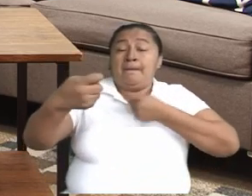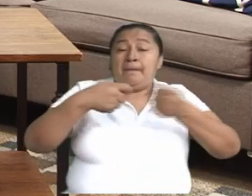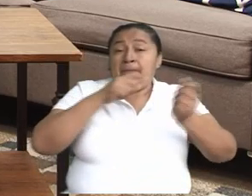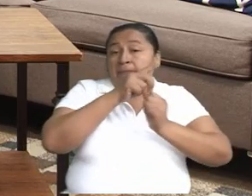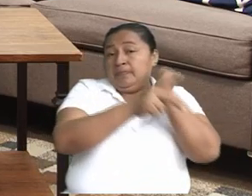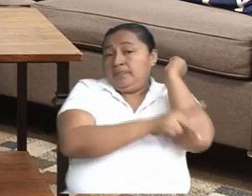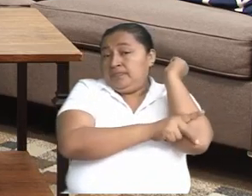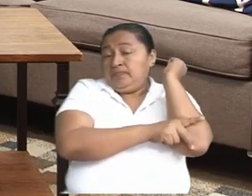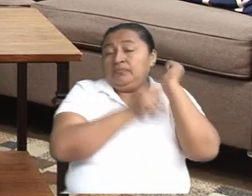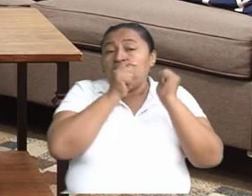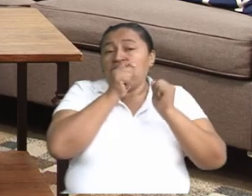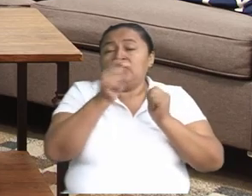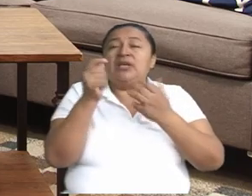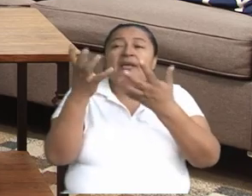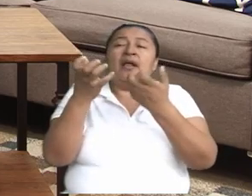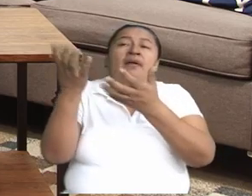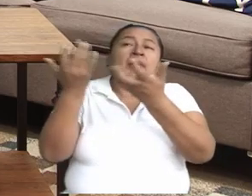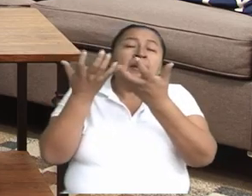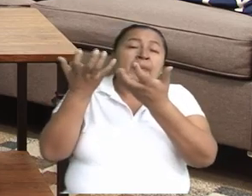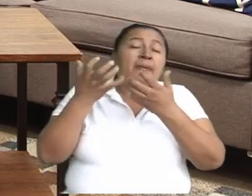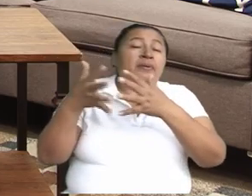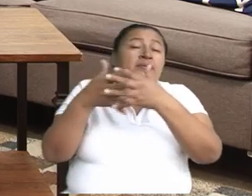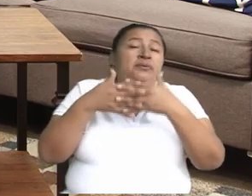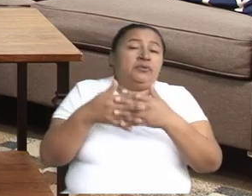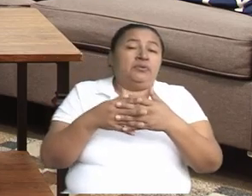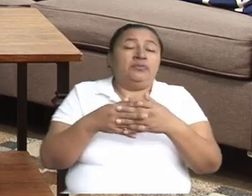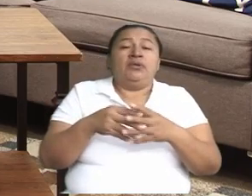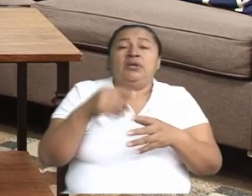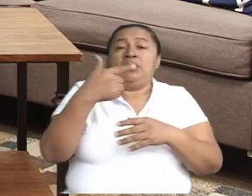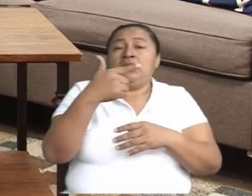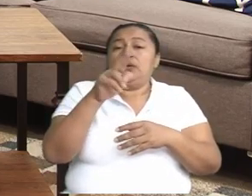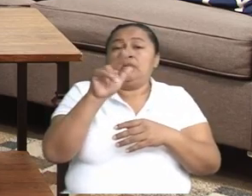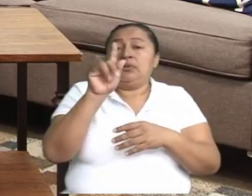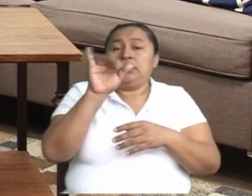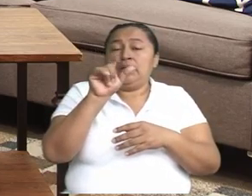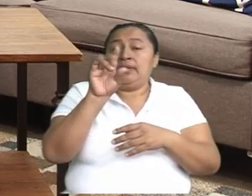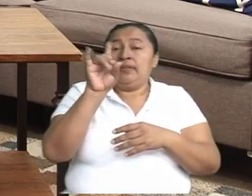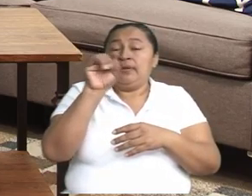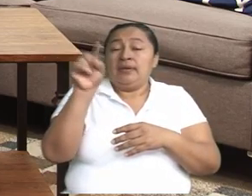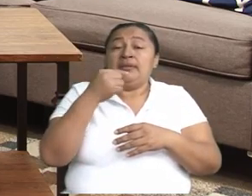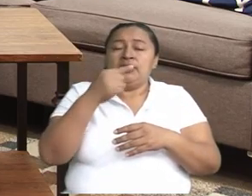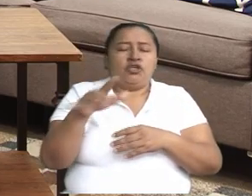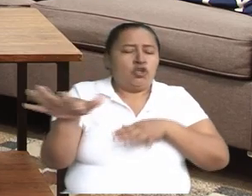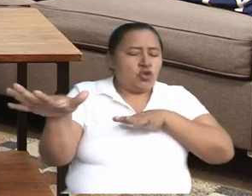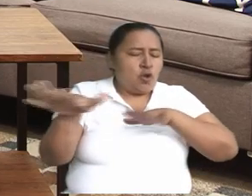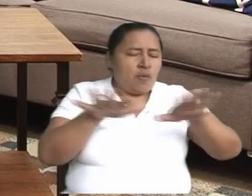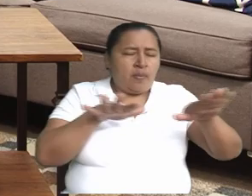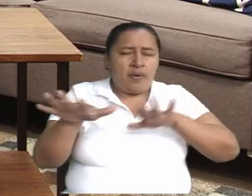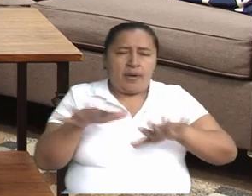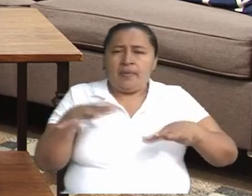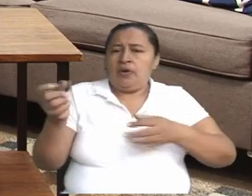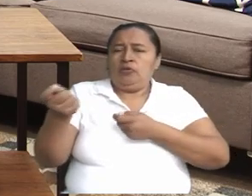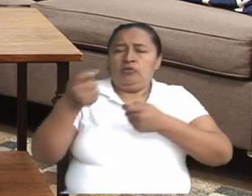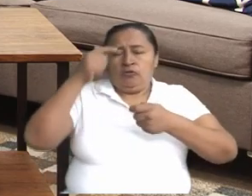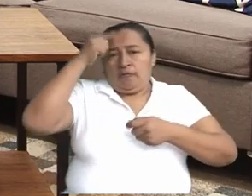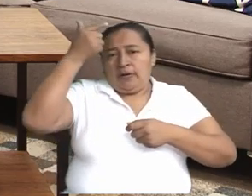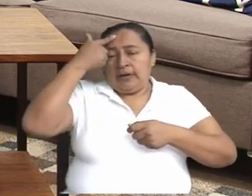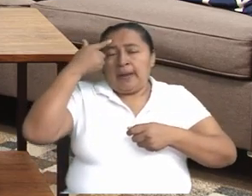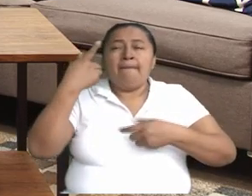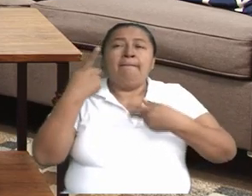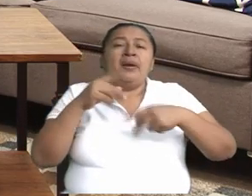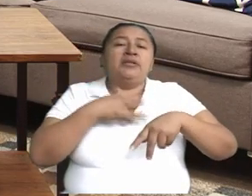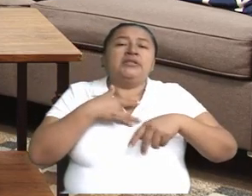buscando intervenciones. La doctrina Díaz dice que no se podía gobernar nada sin permiso